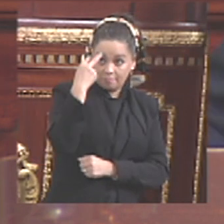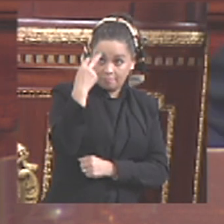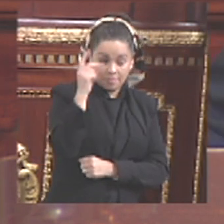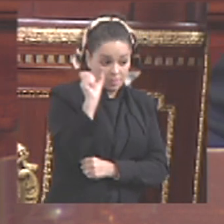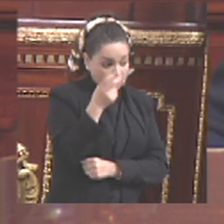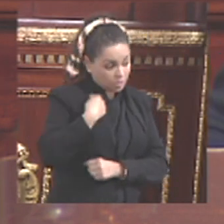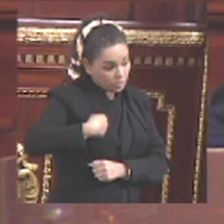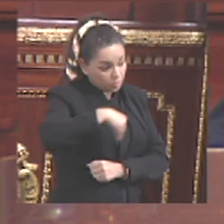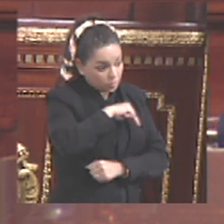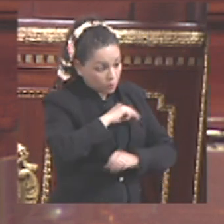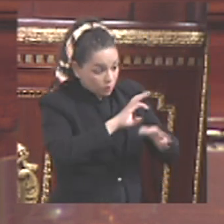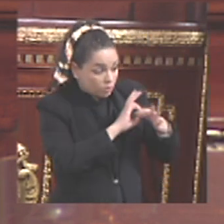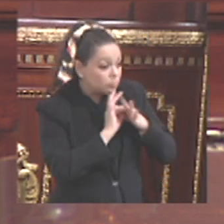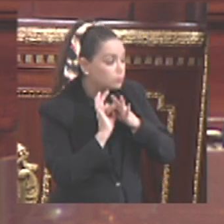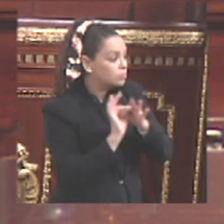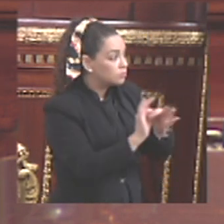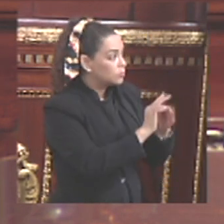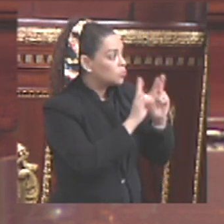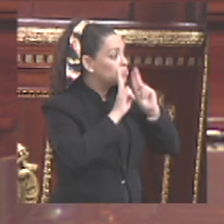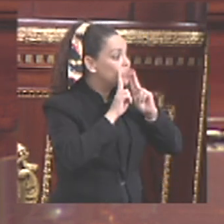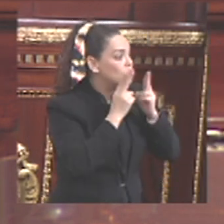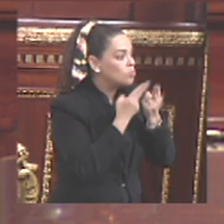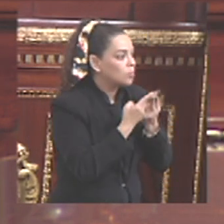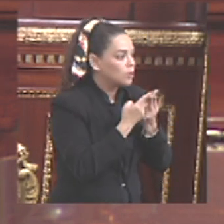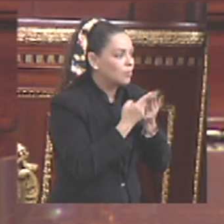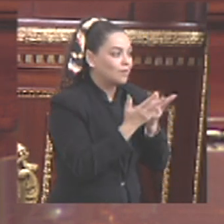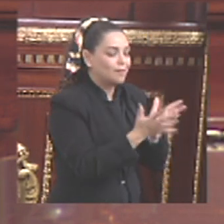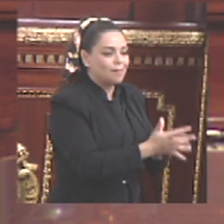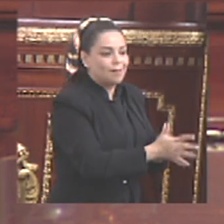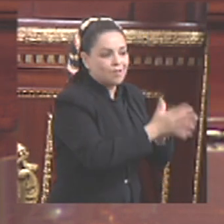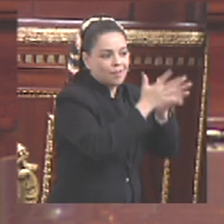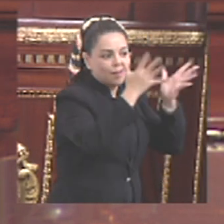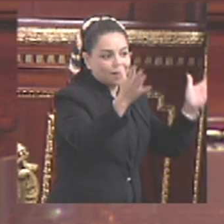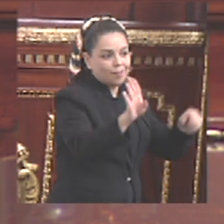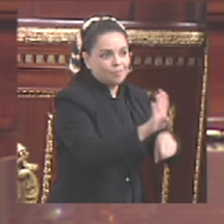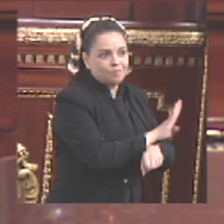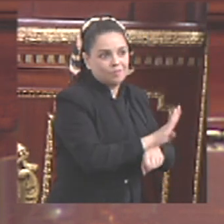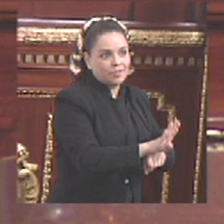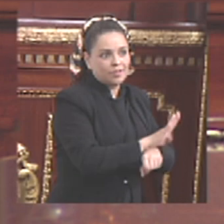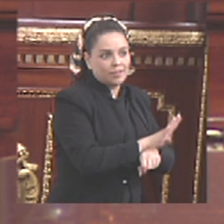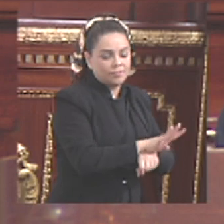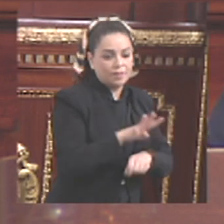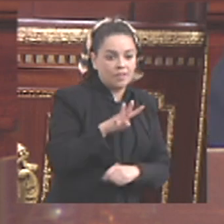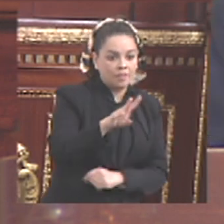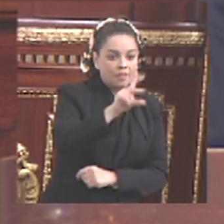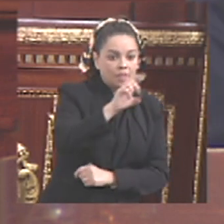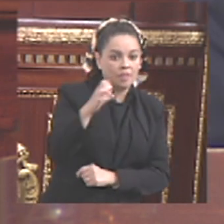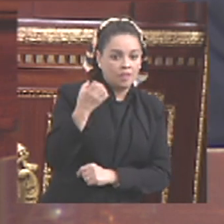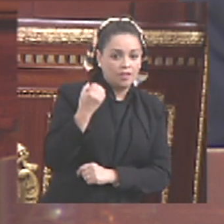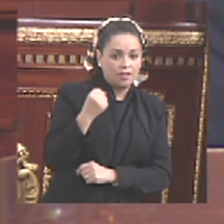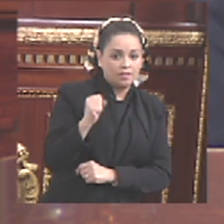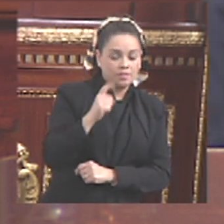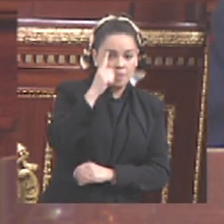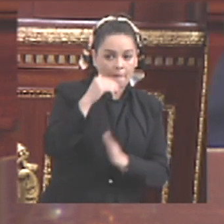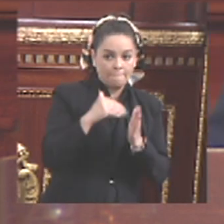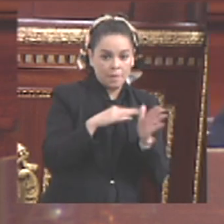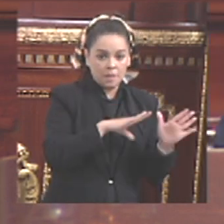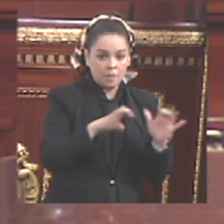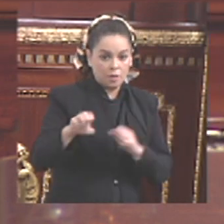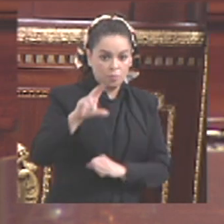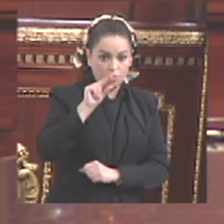grandes. Para la Ciudad de México, el 19 de septiembre del 85 y